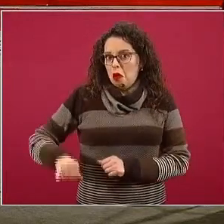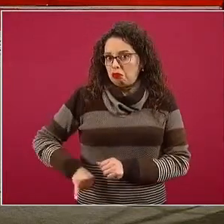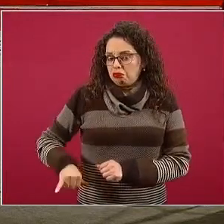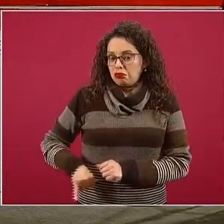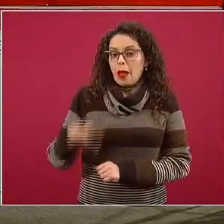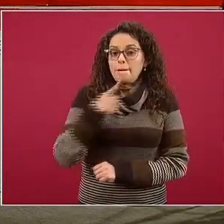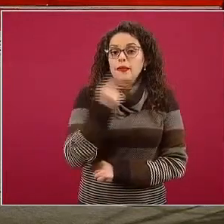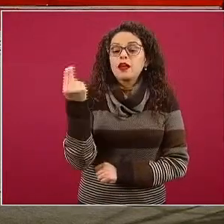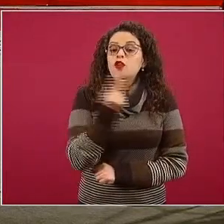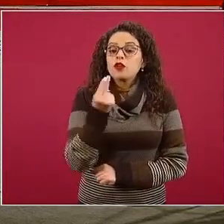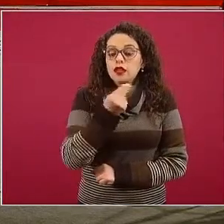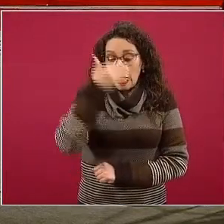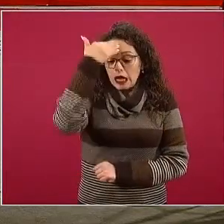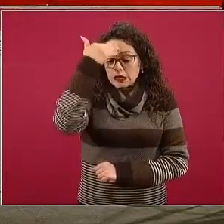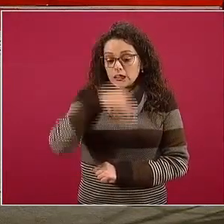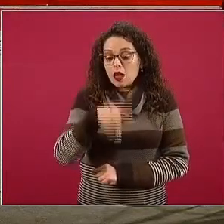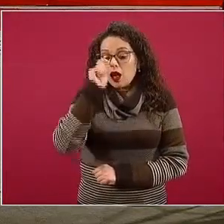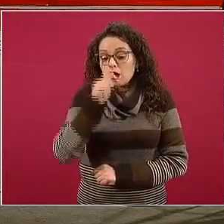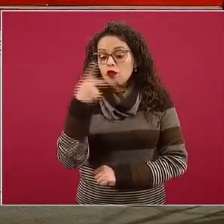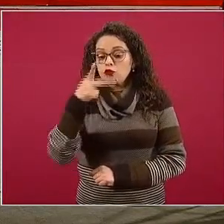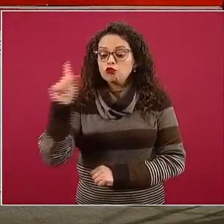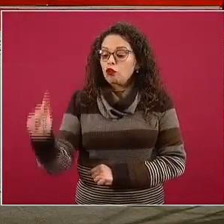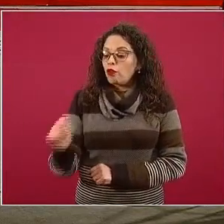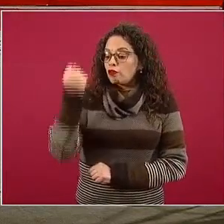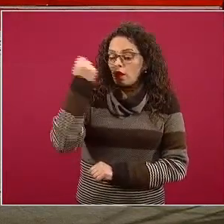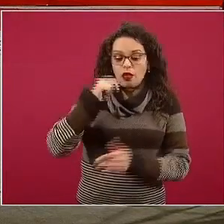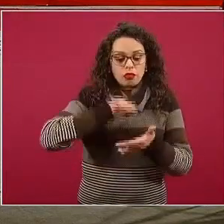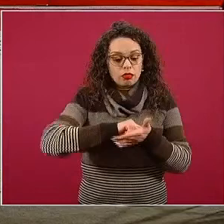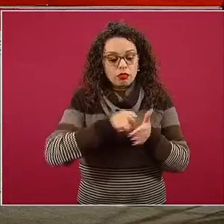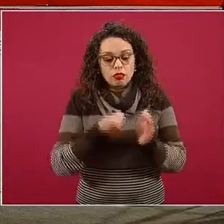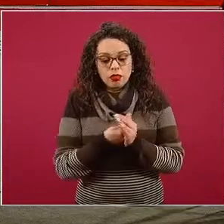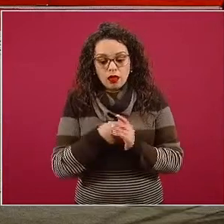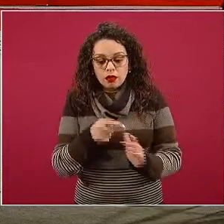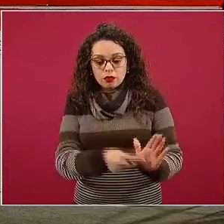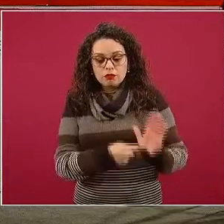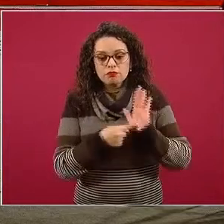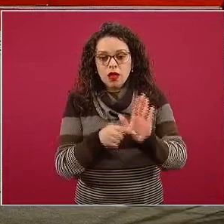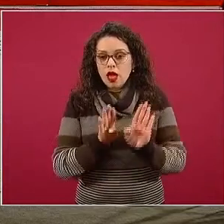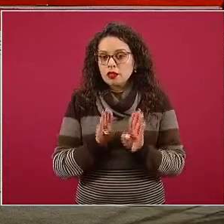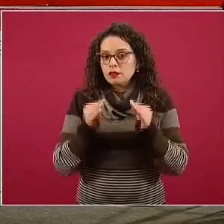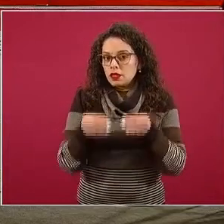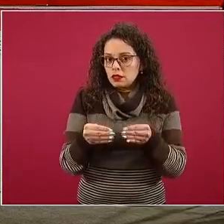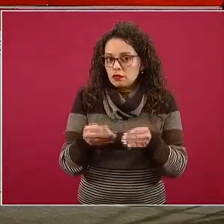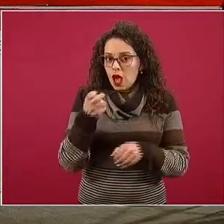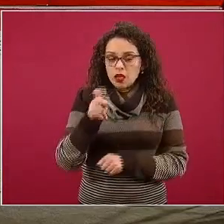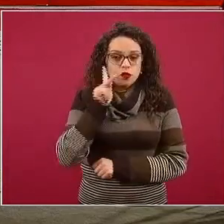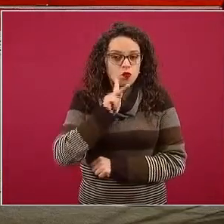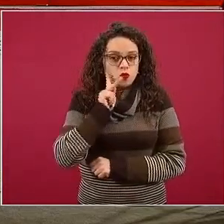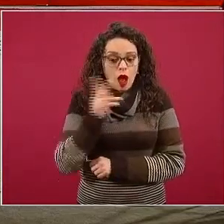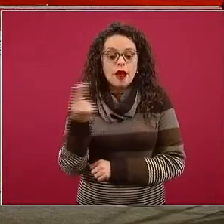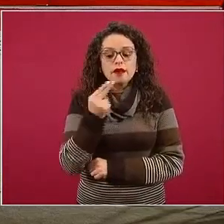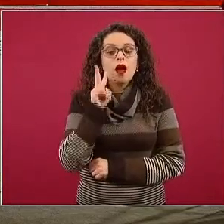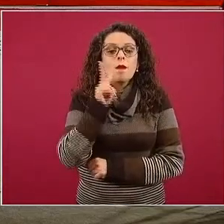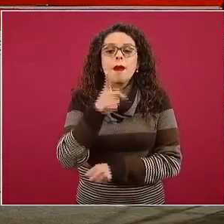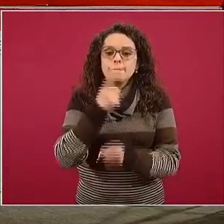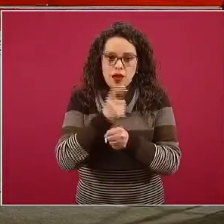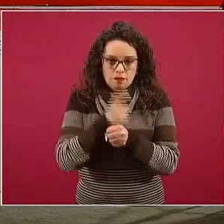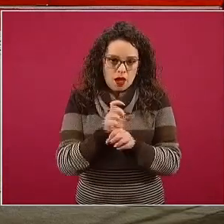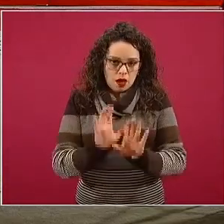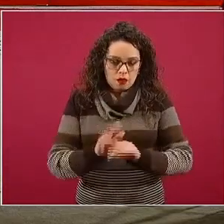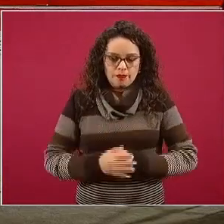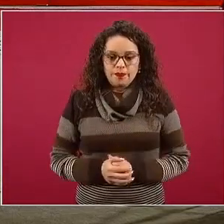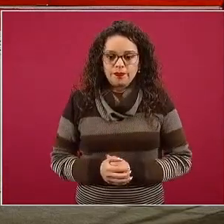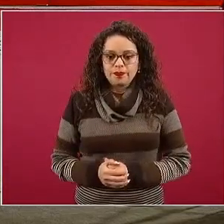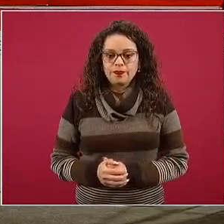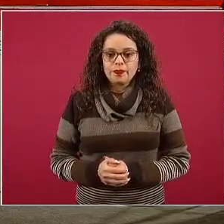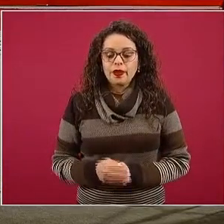reserva de conocer las condiciones tecnológicas y técnicas específicas de estas pruebas, pero también se